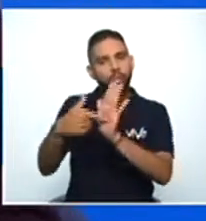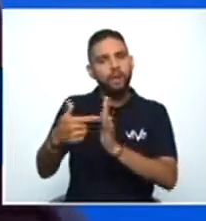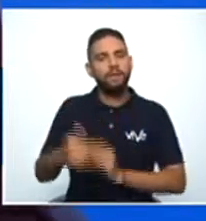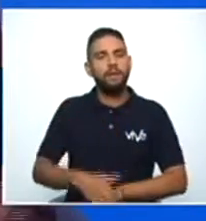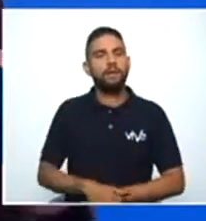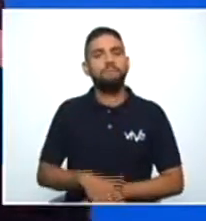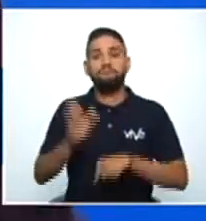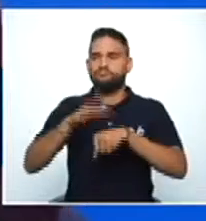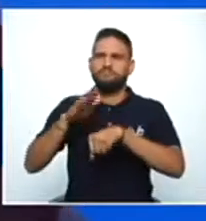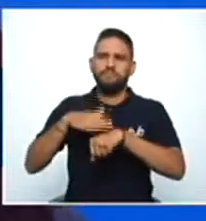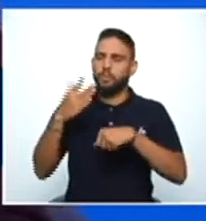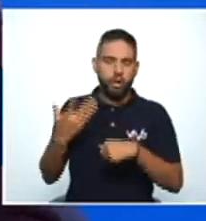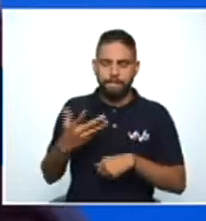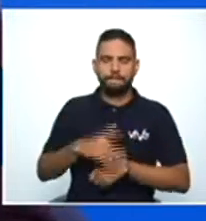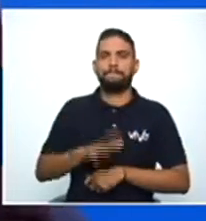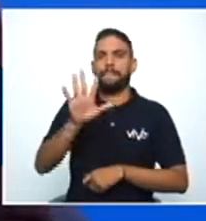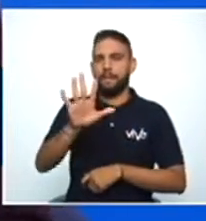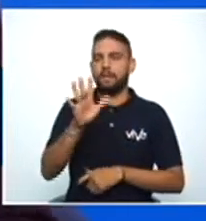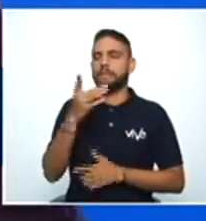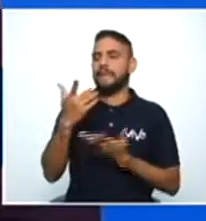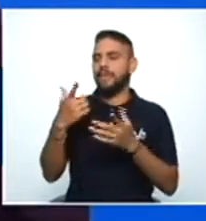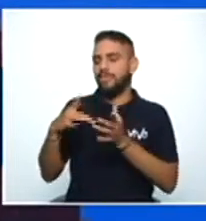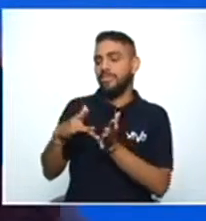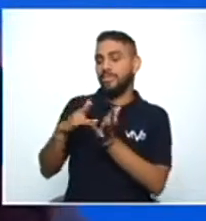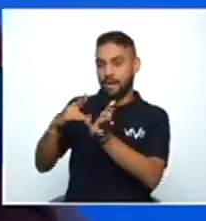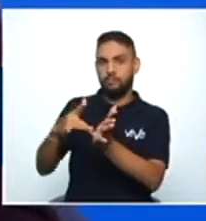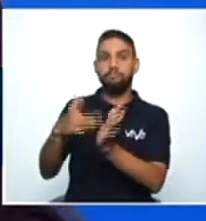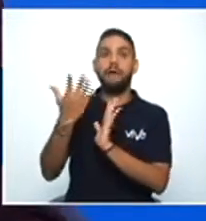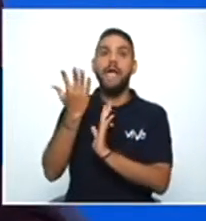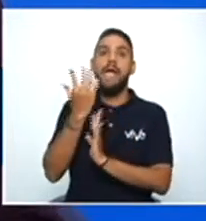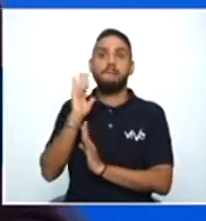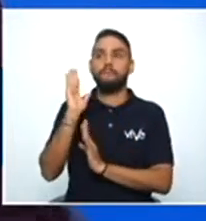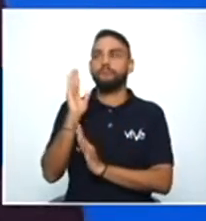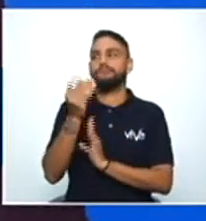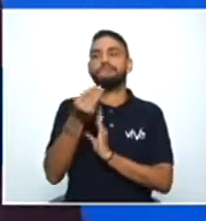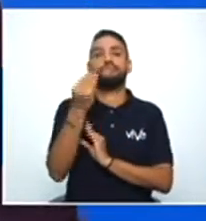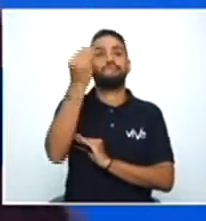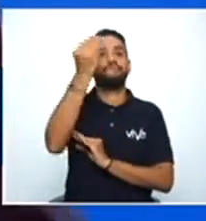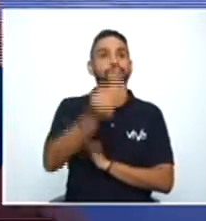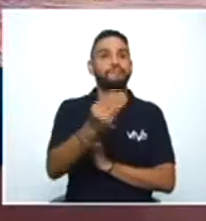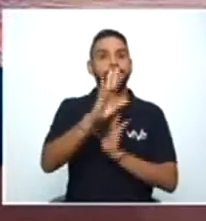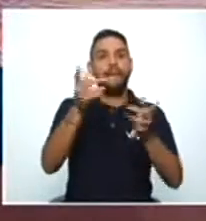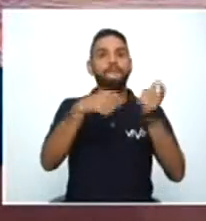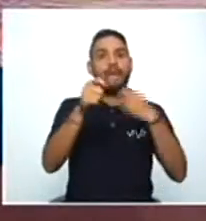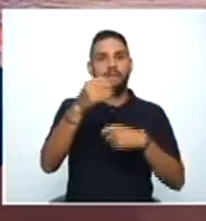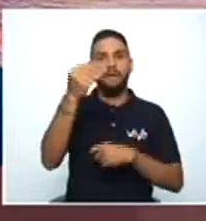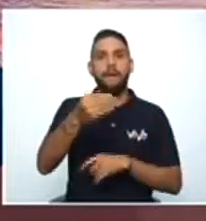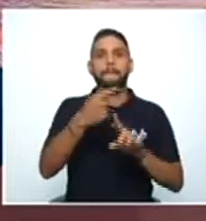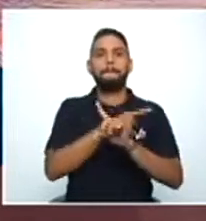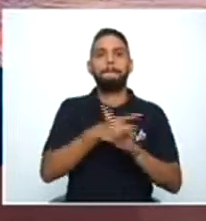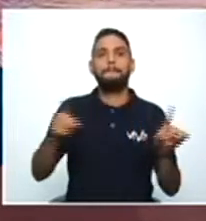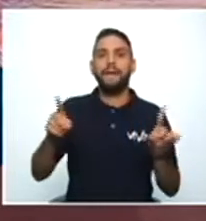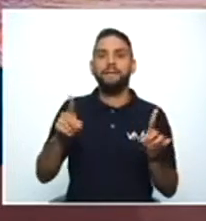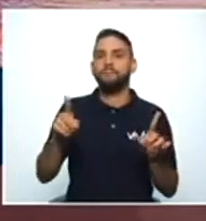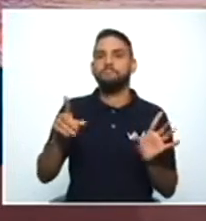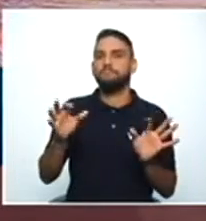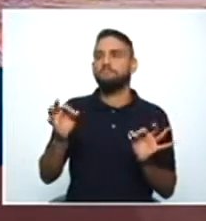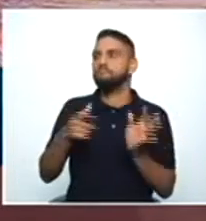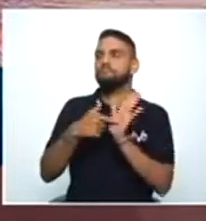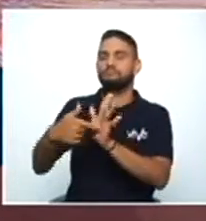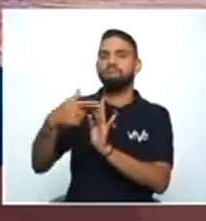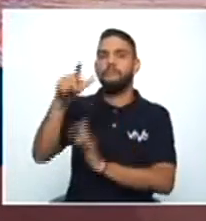dentro de la cadena de producción si gastar en un anaquel sin ningún tipo de difusión lamentablemente este disco no va a ser vendido está